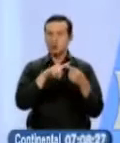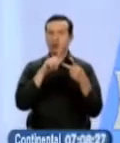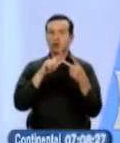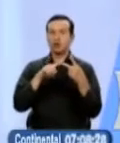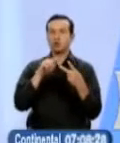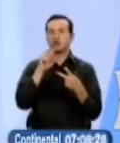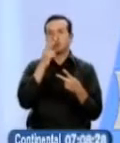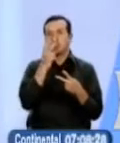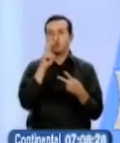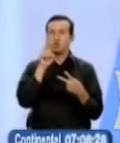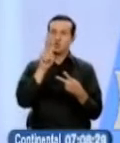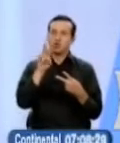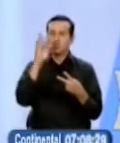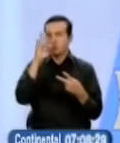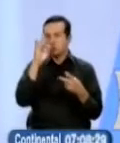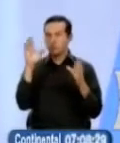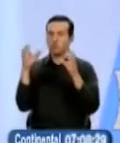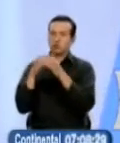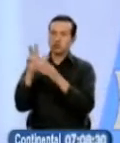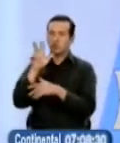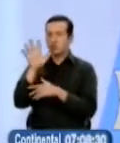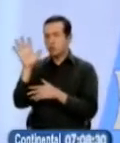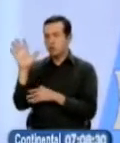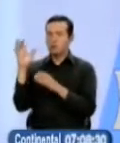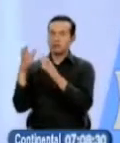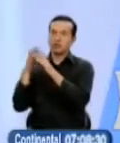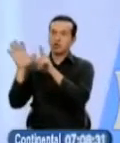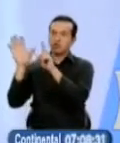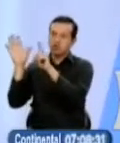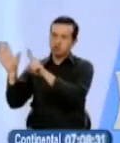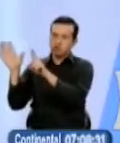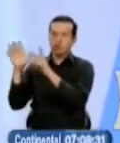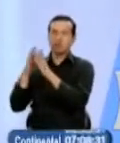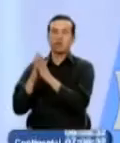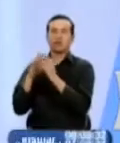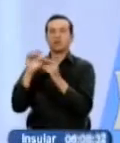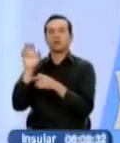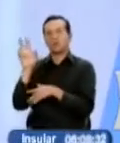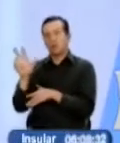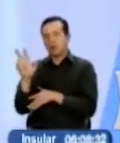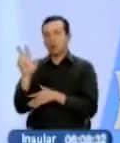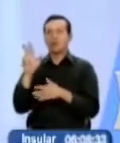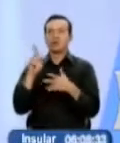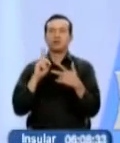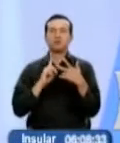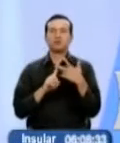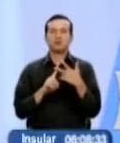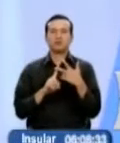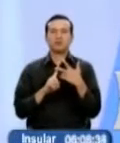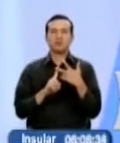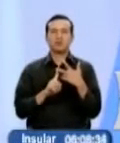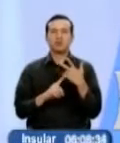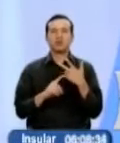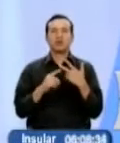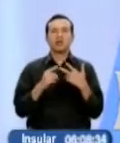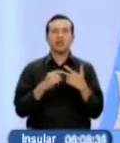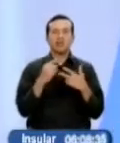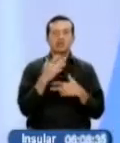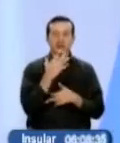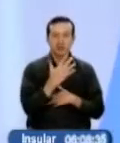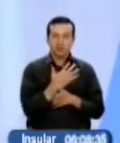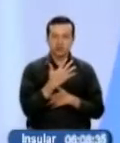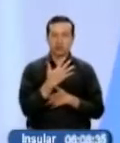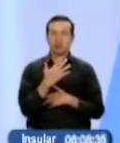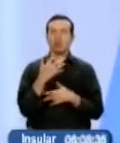Social, Fuerza Ecuador, Partido Social Cristiano, Sociedad Patriótica, Acuerdo Nacional por el Cambio e